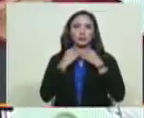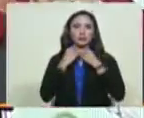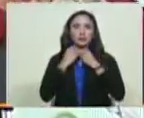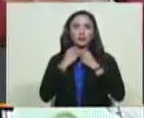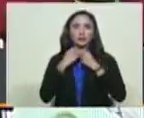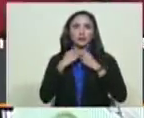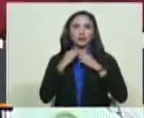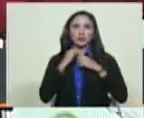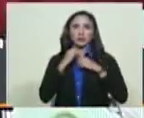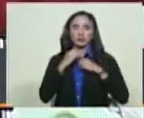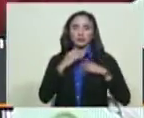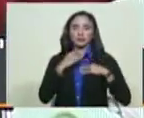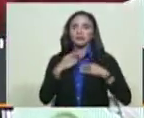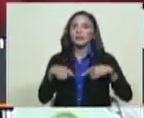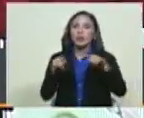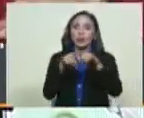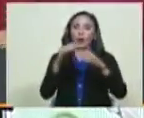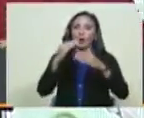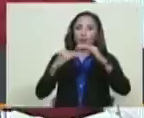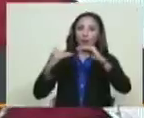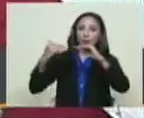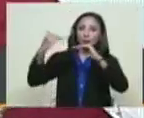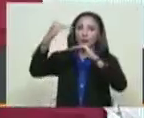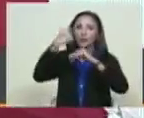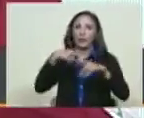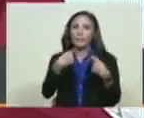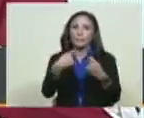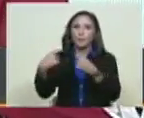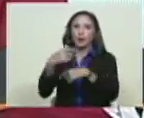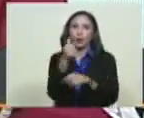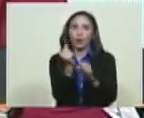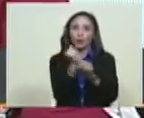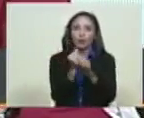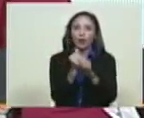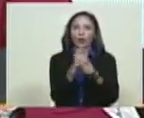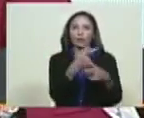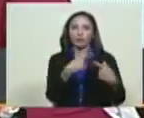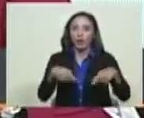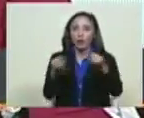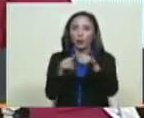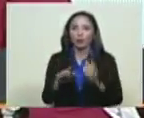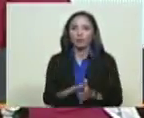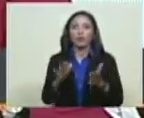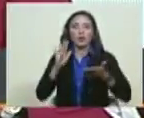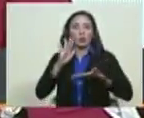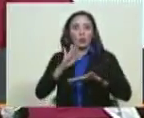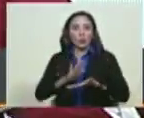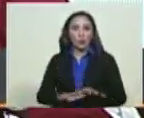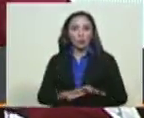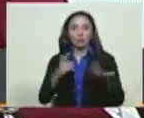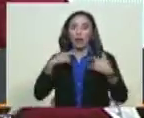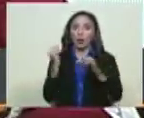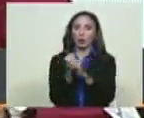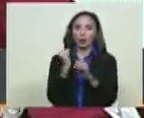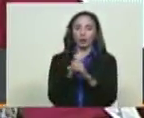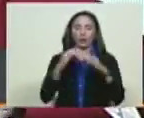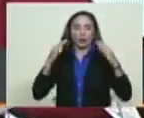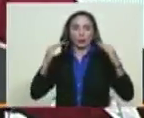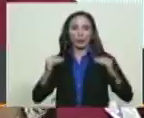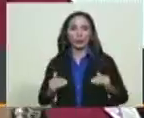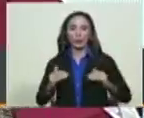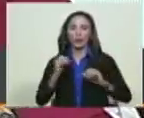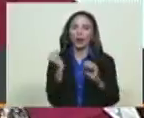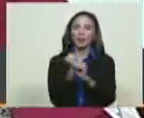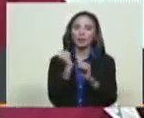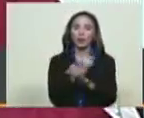como mínimo de las tablas ya eso ha significado un respiro para el trabajador para la